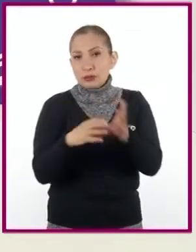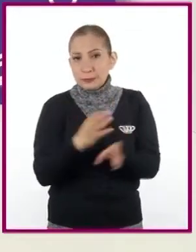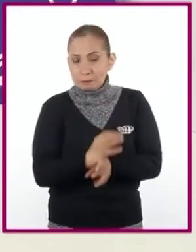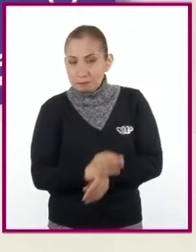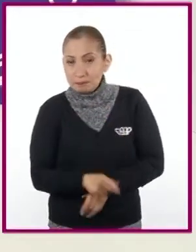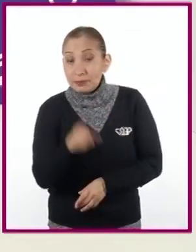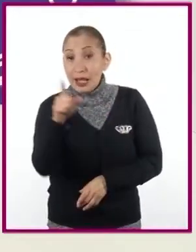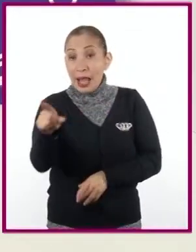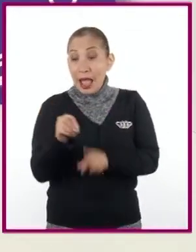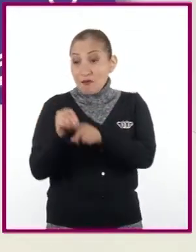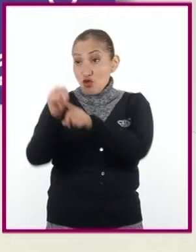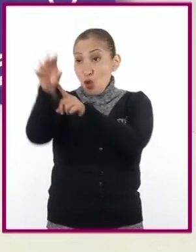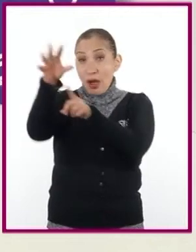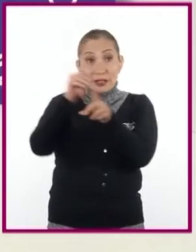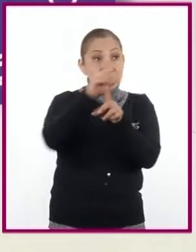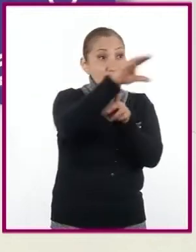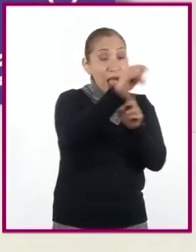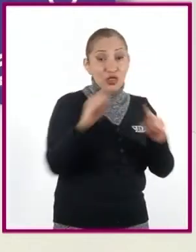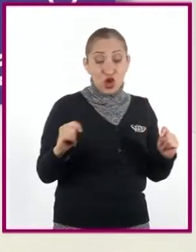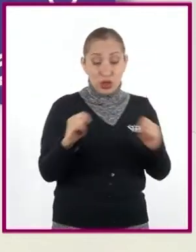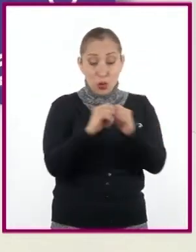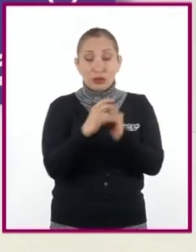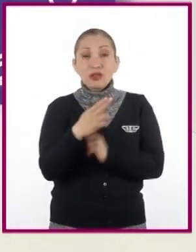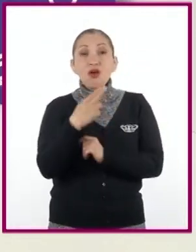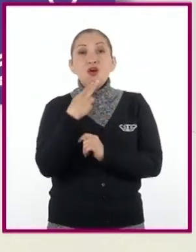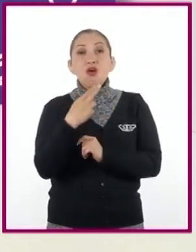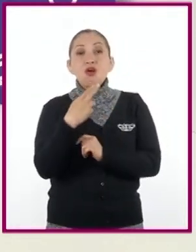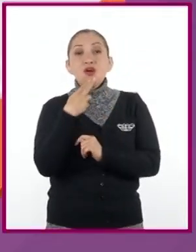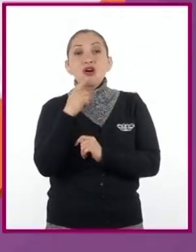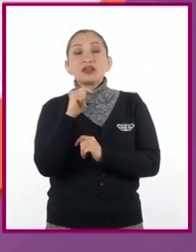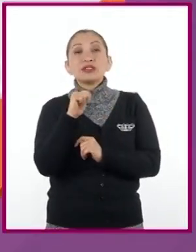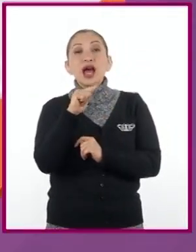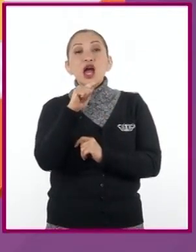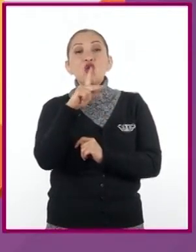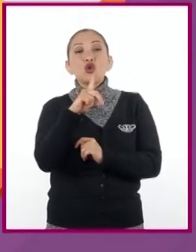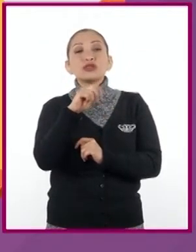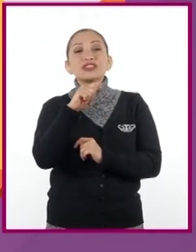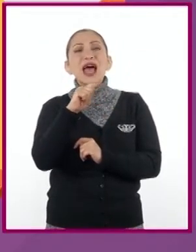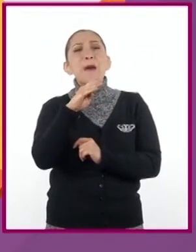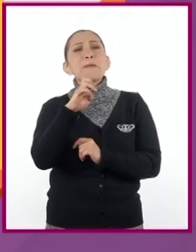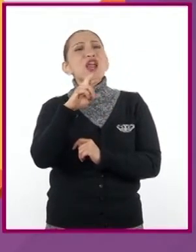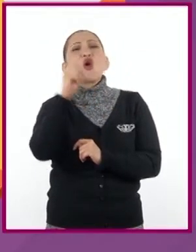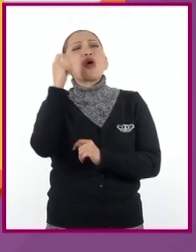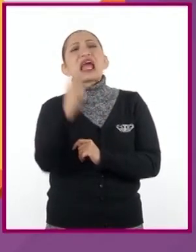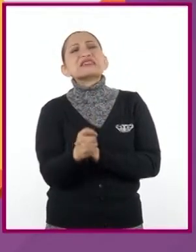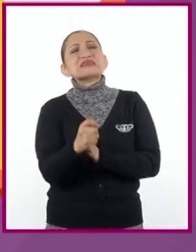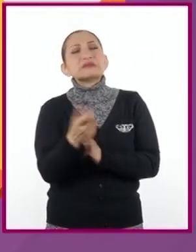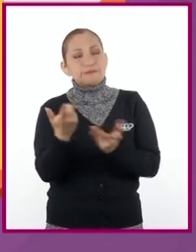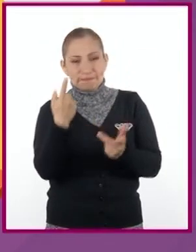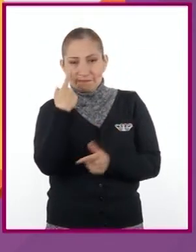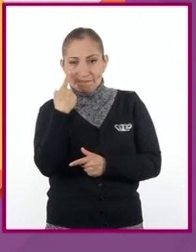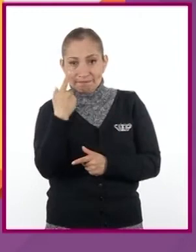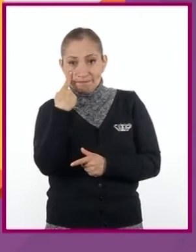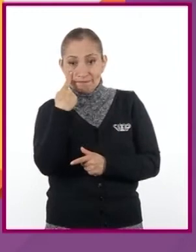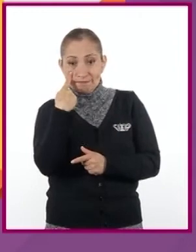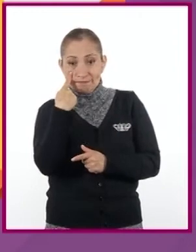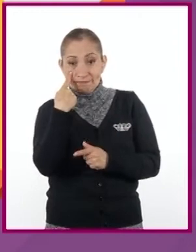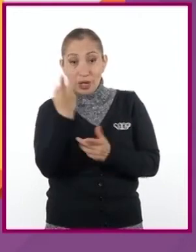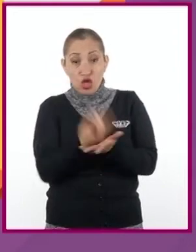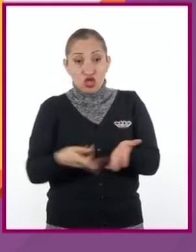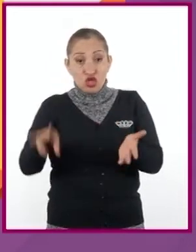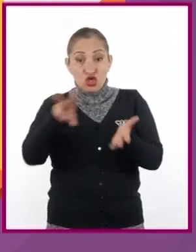cultural de Teotihuacán se manifestó en el uso de talud tablero. El tablero talud teotihuacano, el tablero de